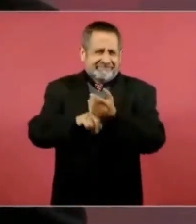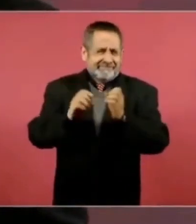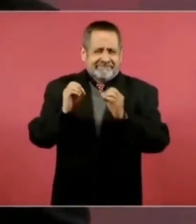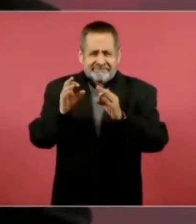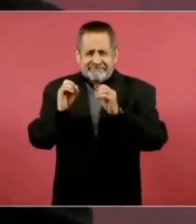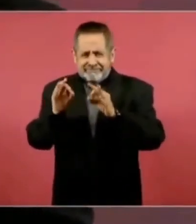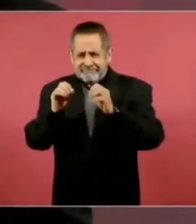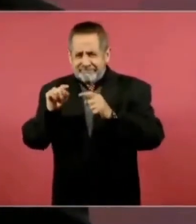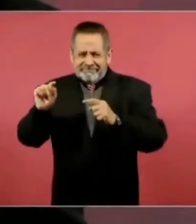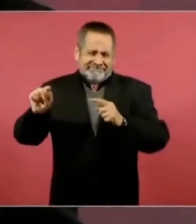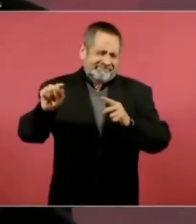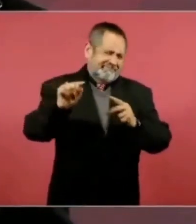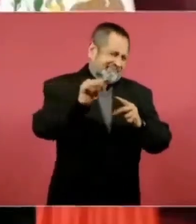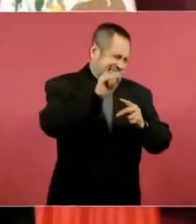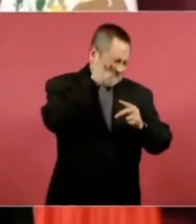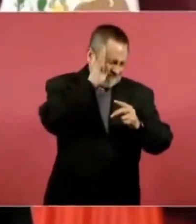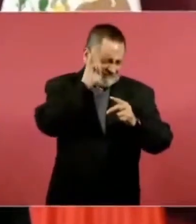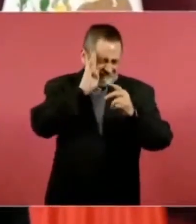burocráticos, no saben